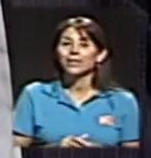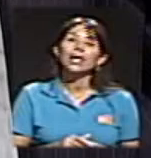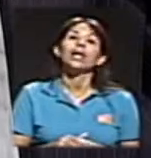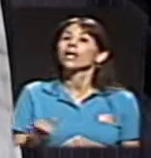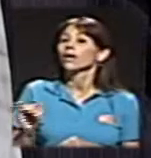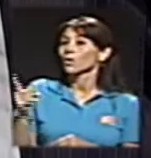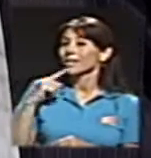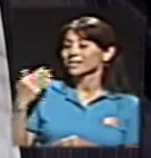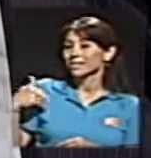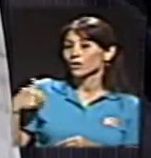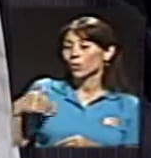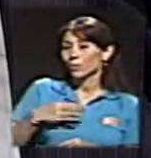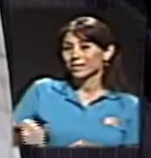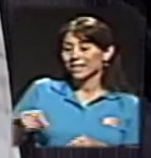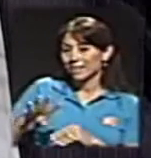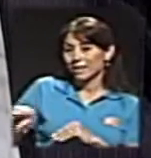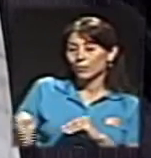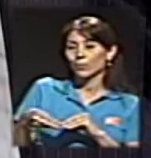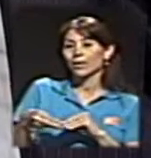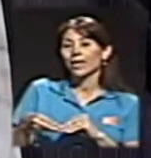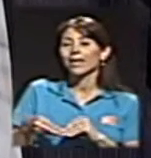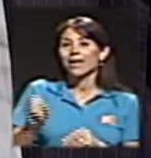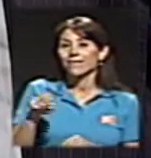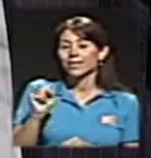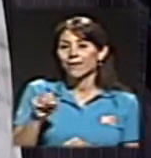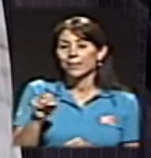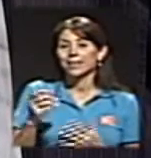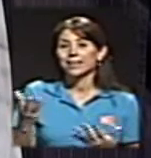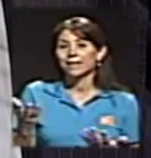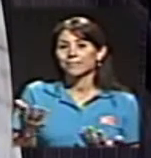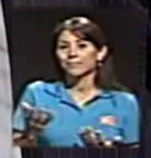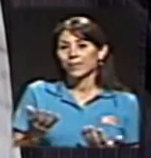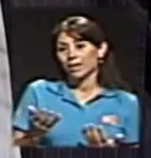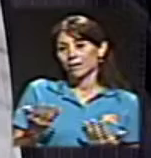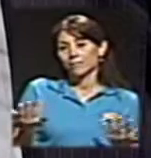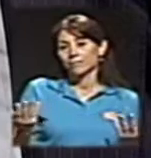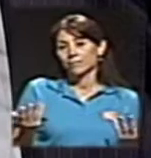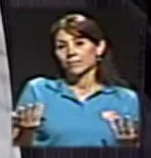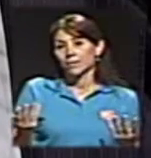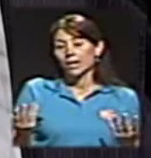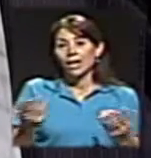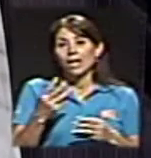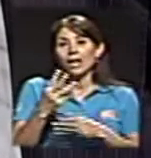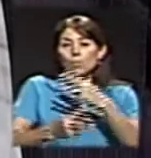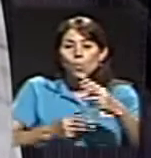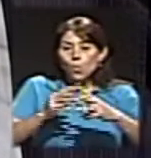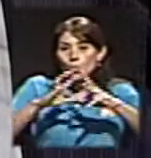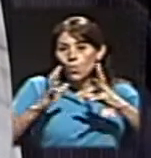Complementando lo que dice el señor presidente del Consejo, ¿verdad? Efectivamente, el mundo y los